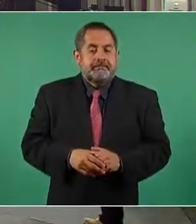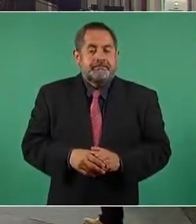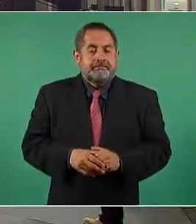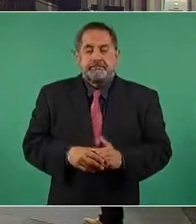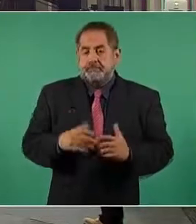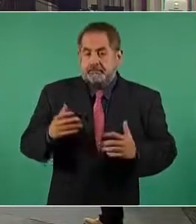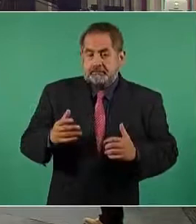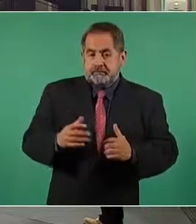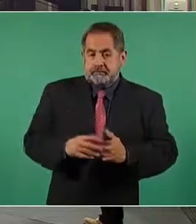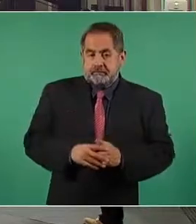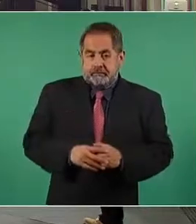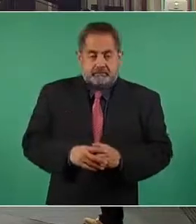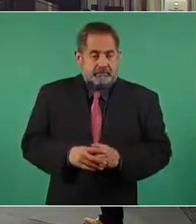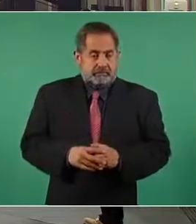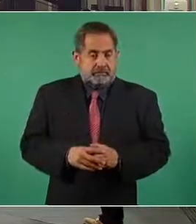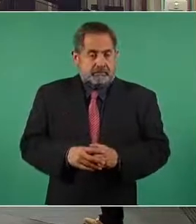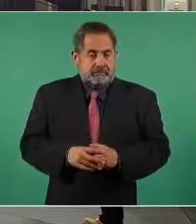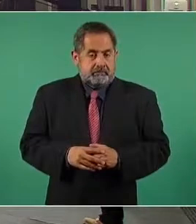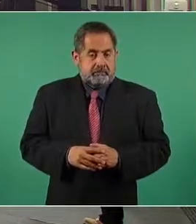Nada más